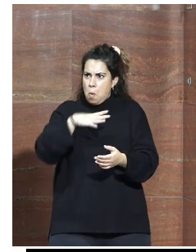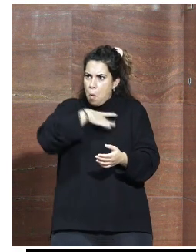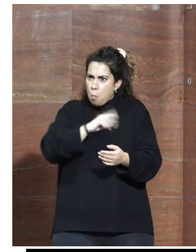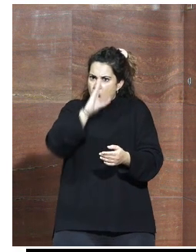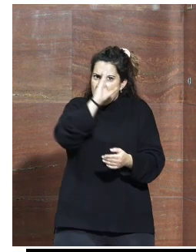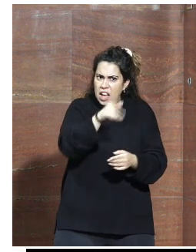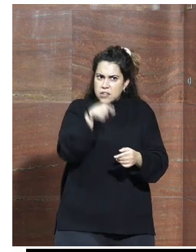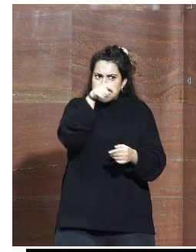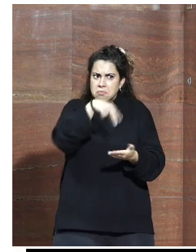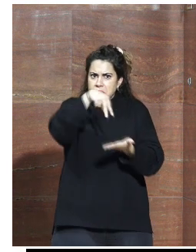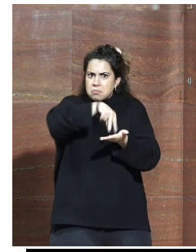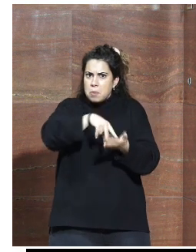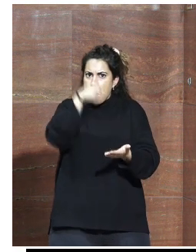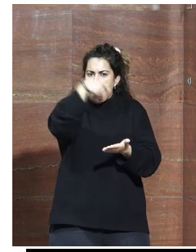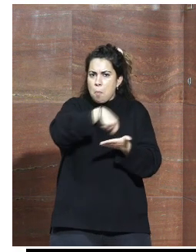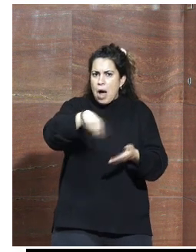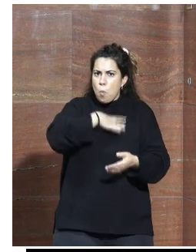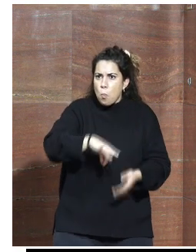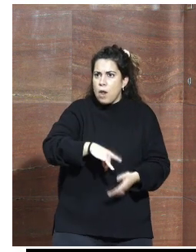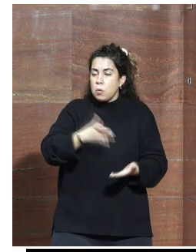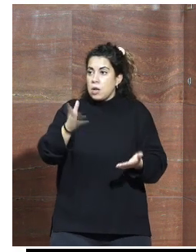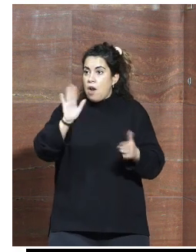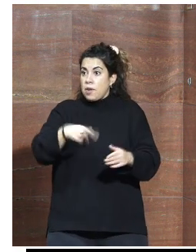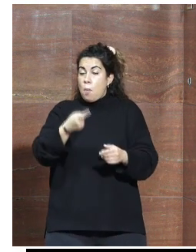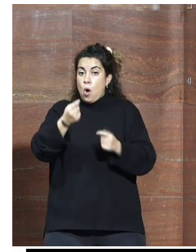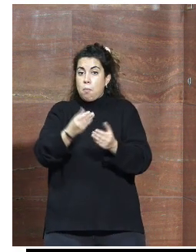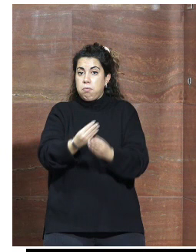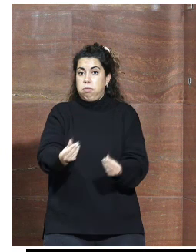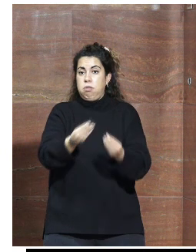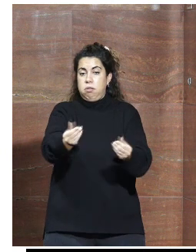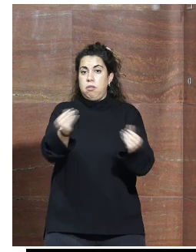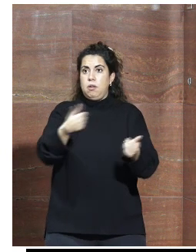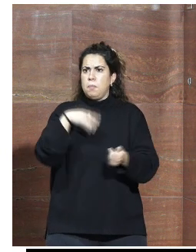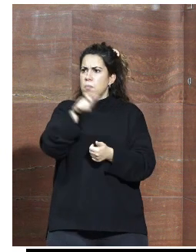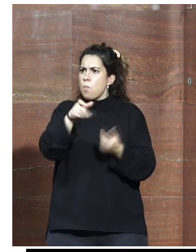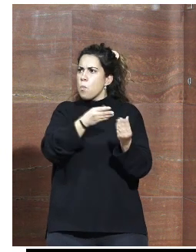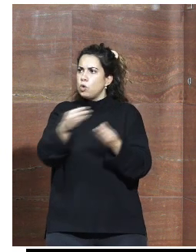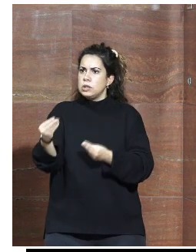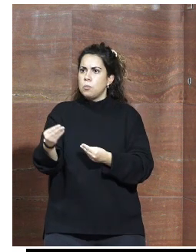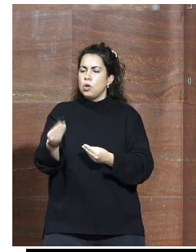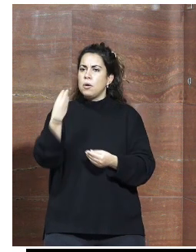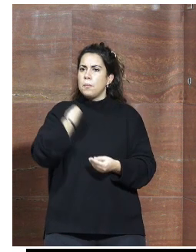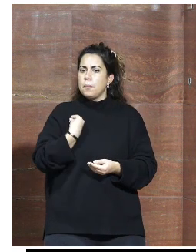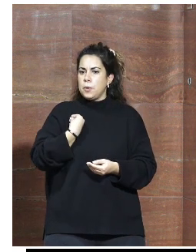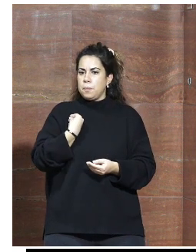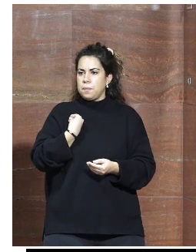allí? Esas cosas que han ido desapareciendo. Hay mucha gente, sobre todo gente con